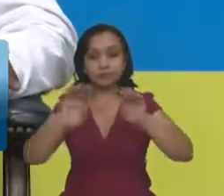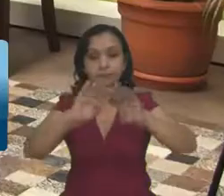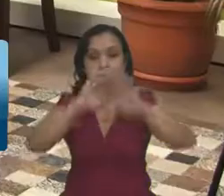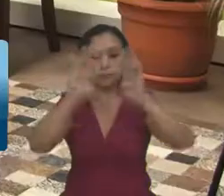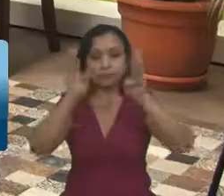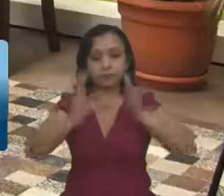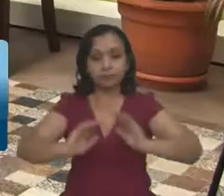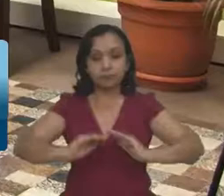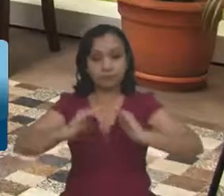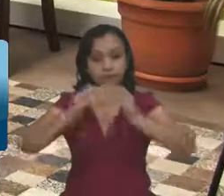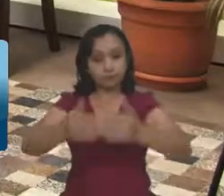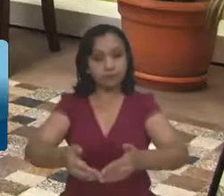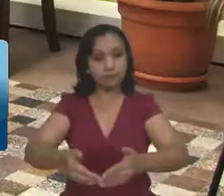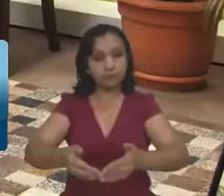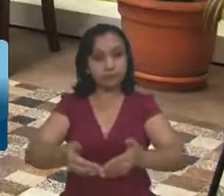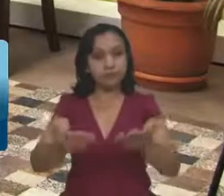embarazada